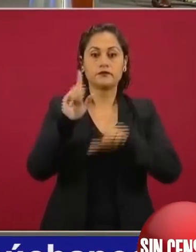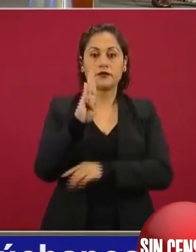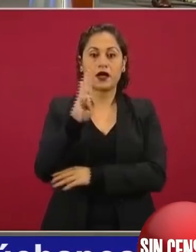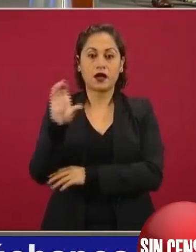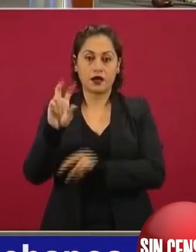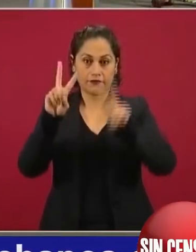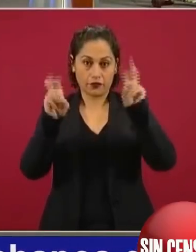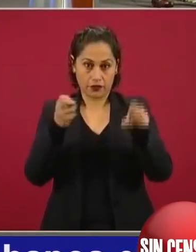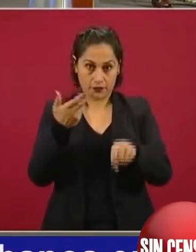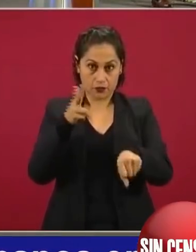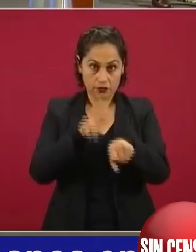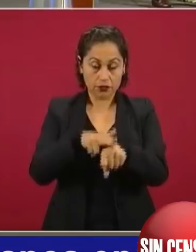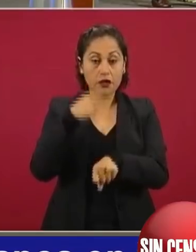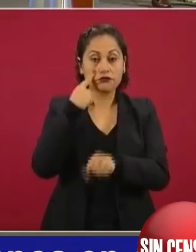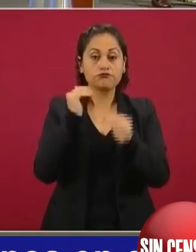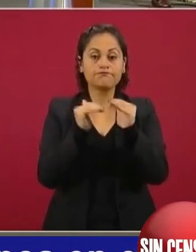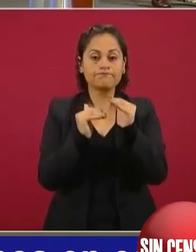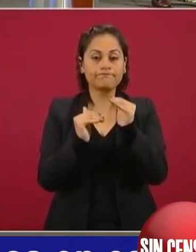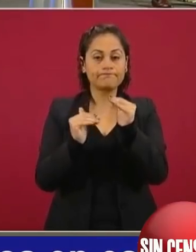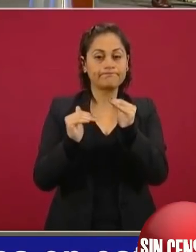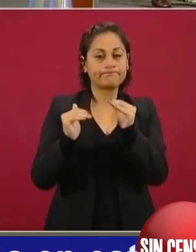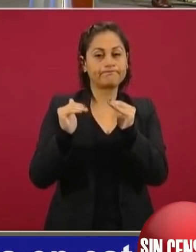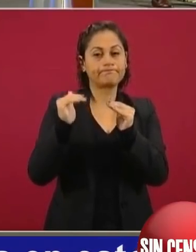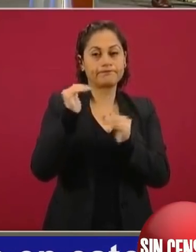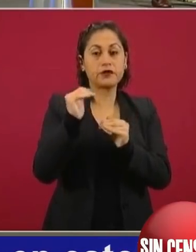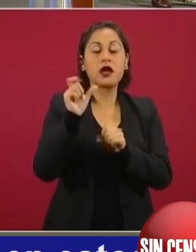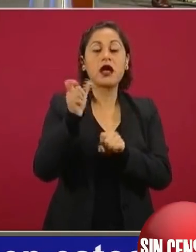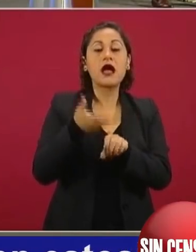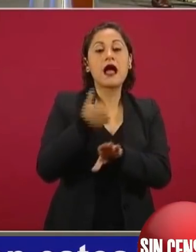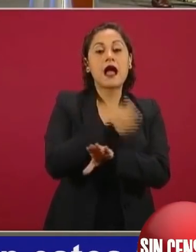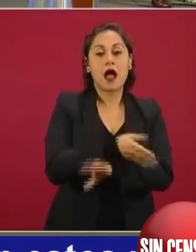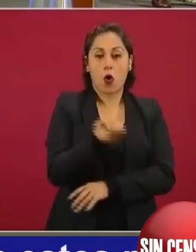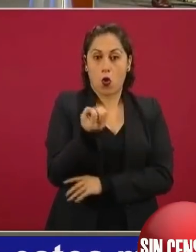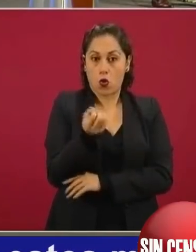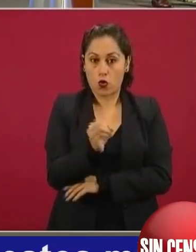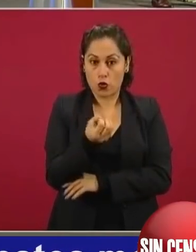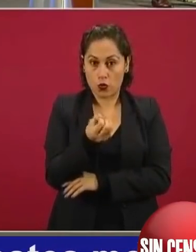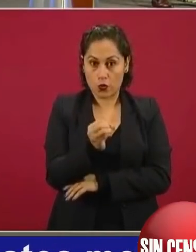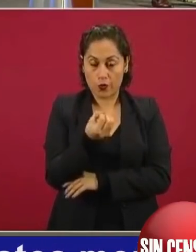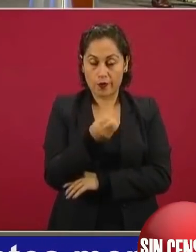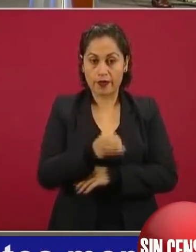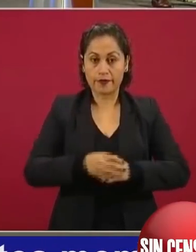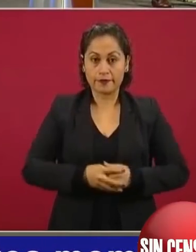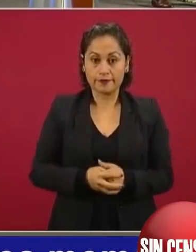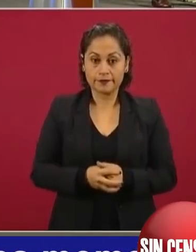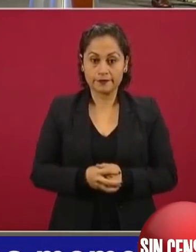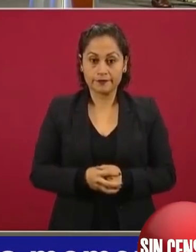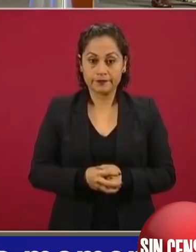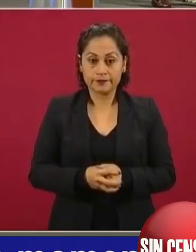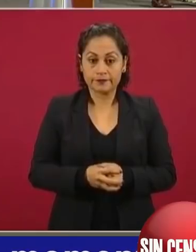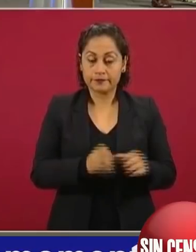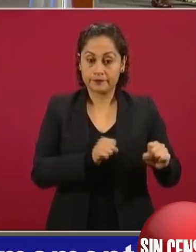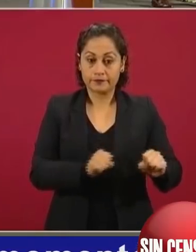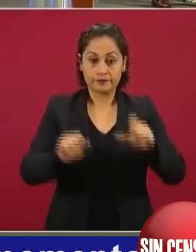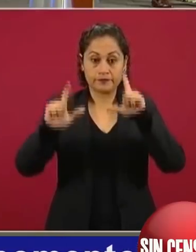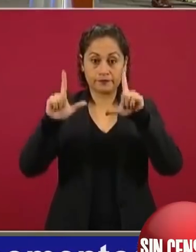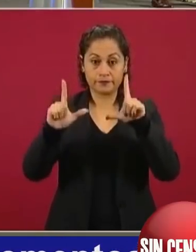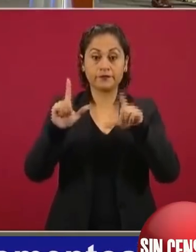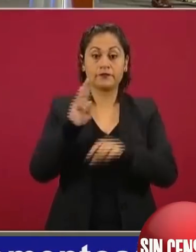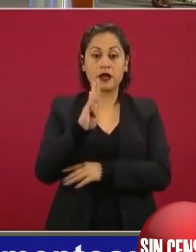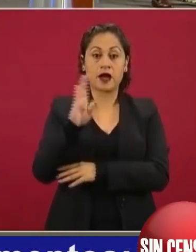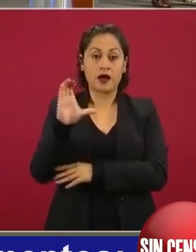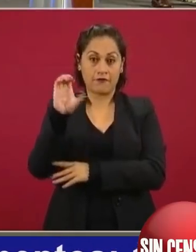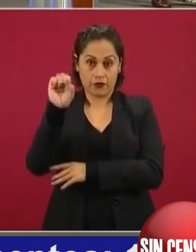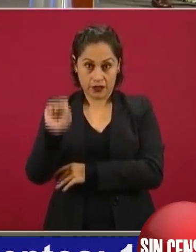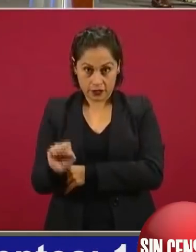pequeño incremento también que empezó en los primeros días de octubre. La siguiente. Baja California Sur,